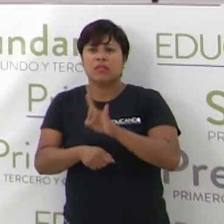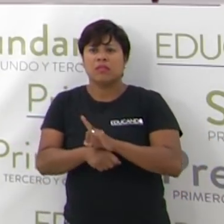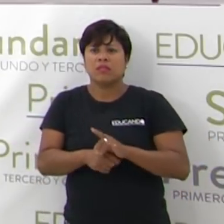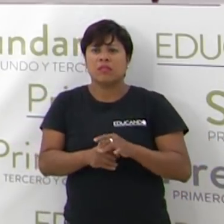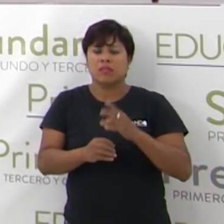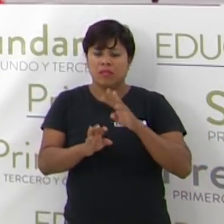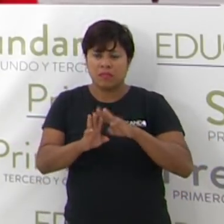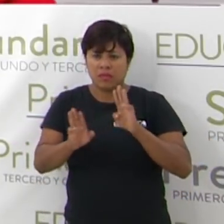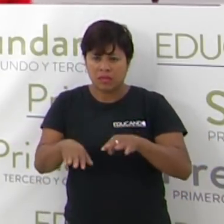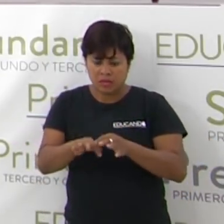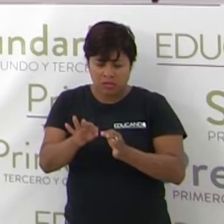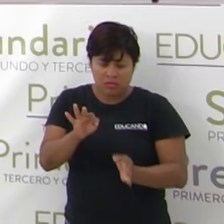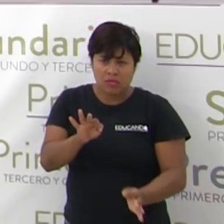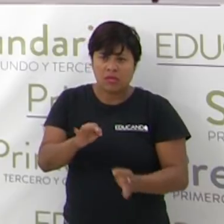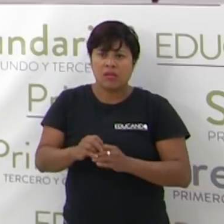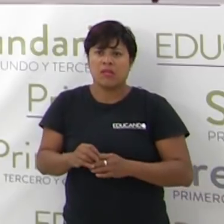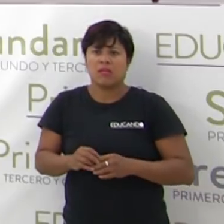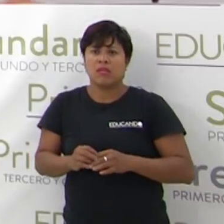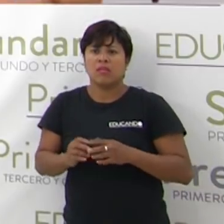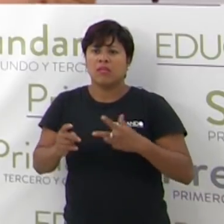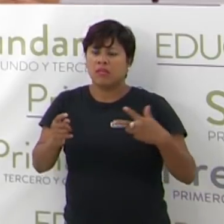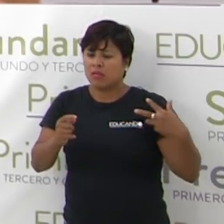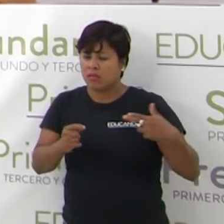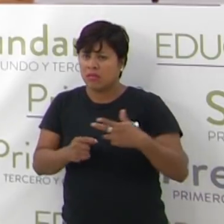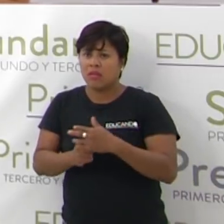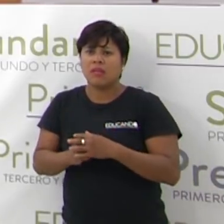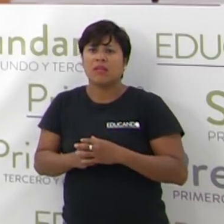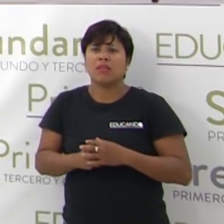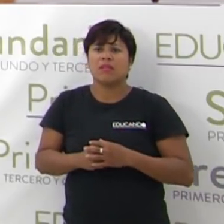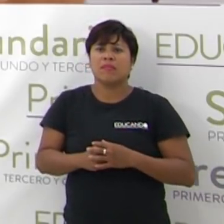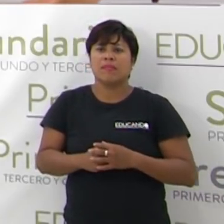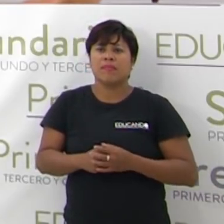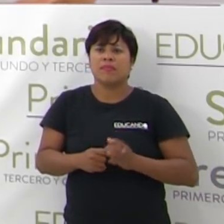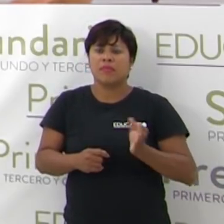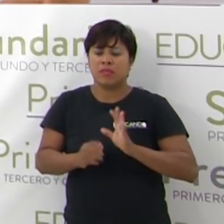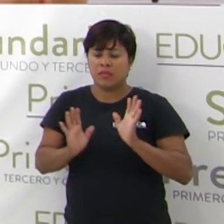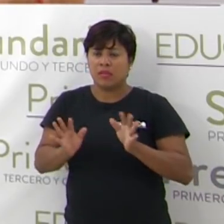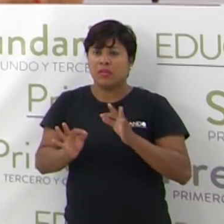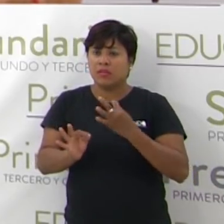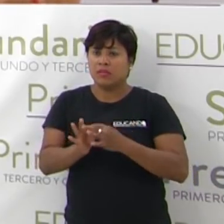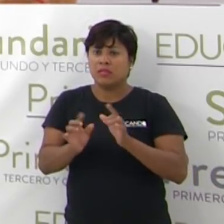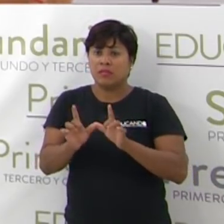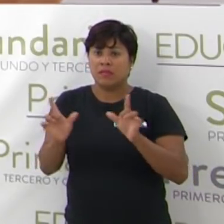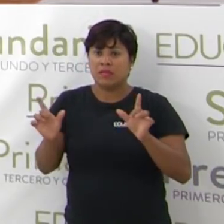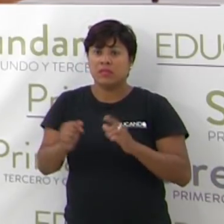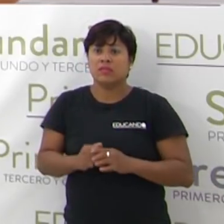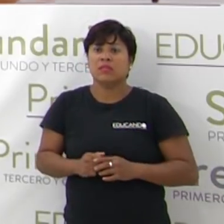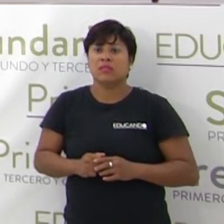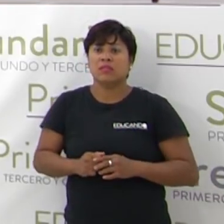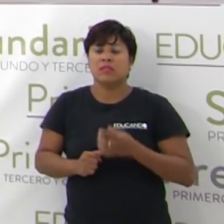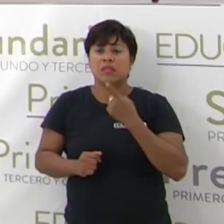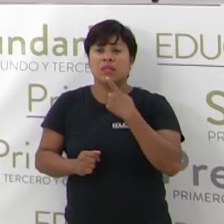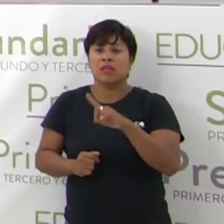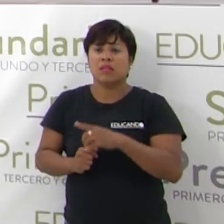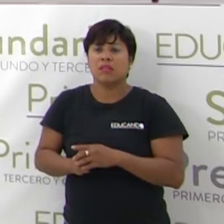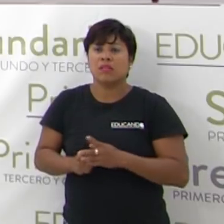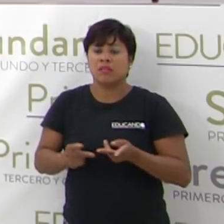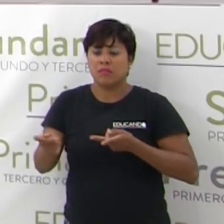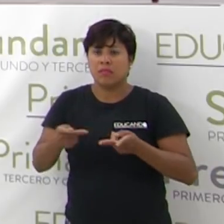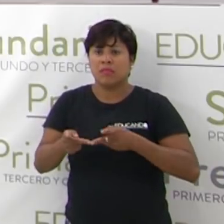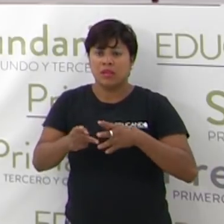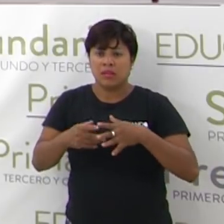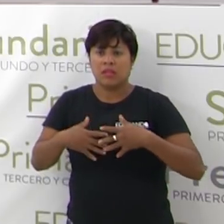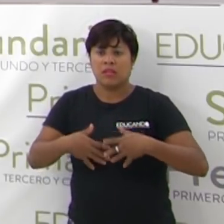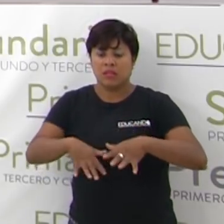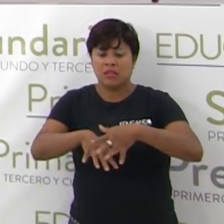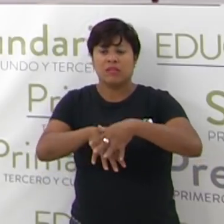que le medían lo largo y que hay que cortarle. Y cuando ya estaba listo, dijeron, preparen el desfile.